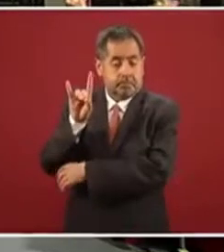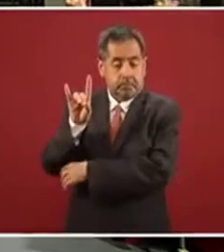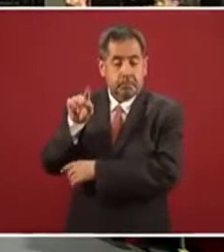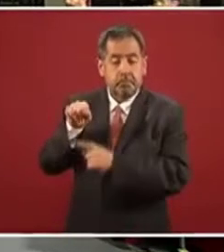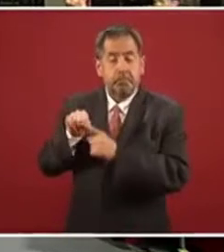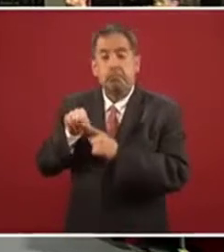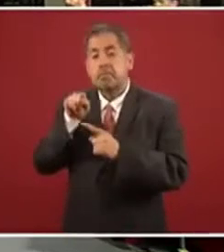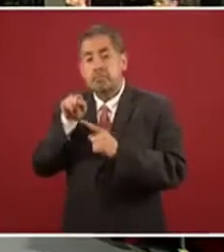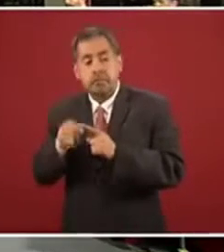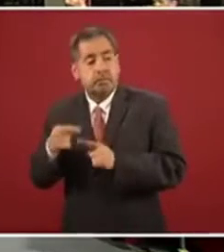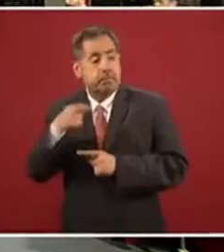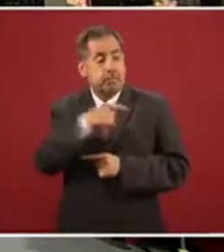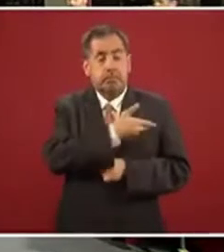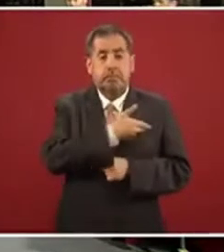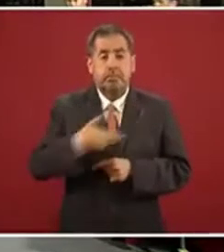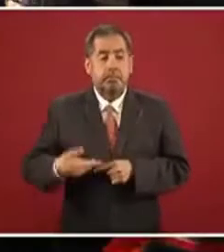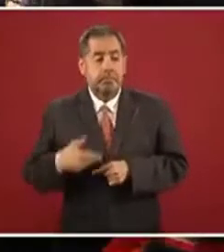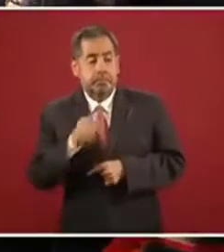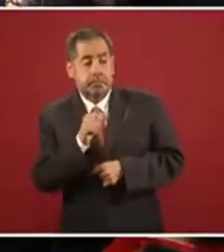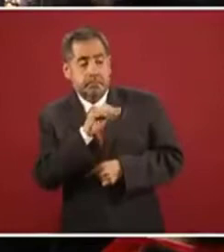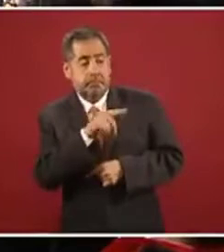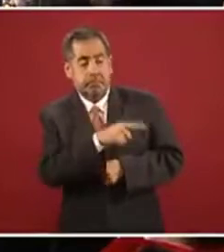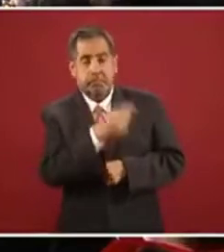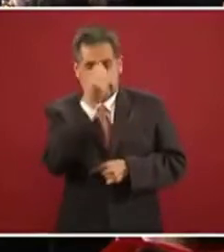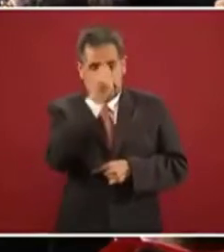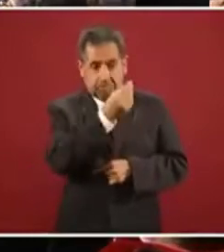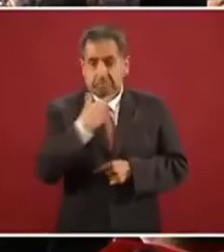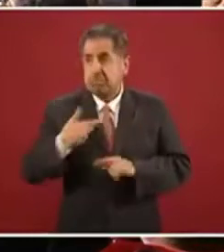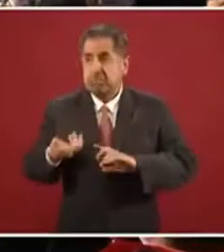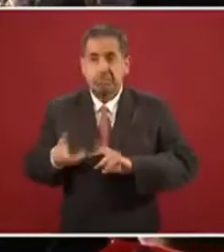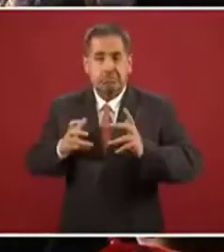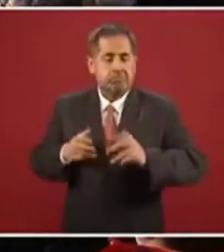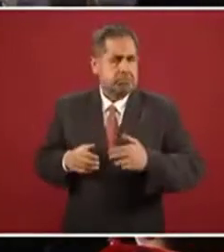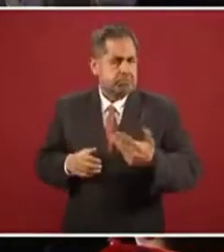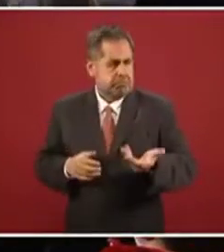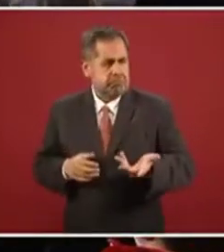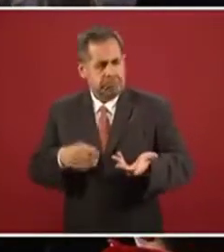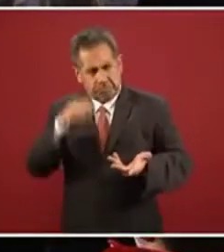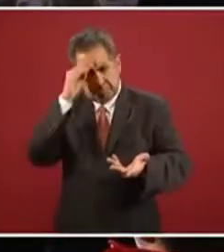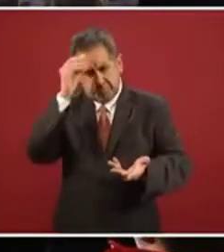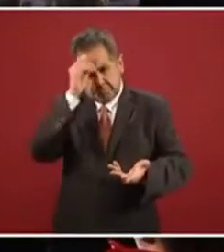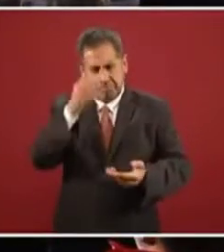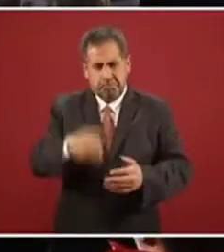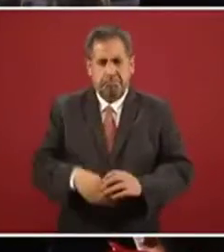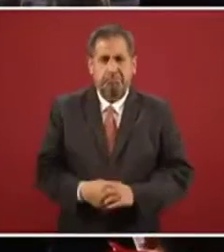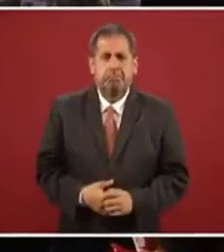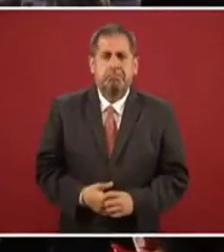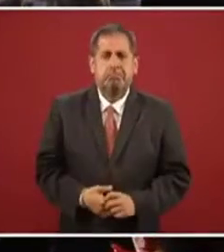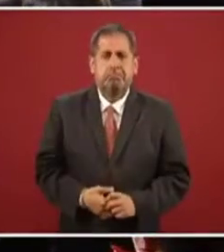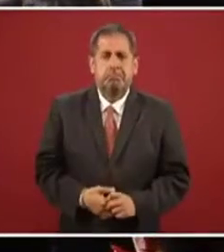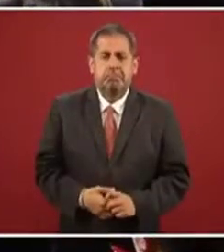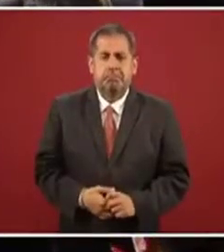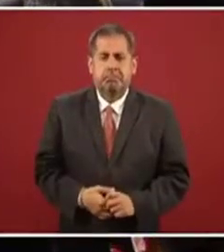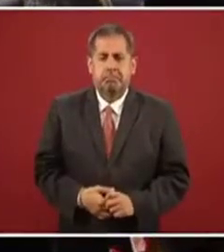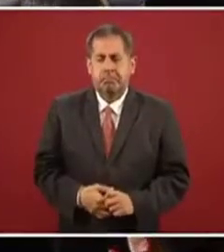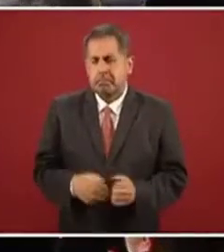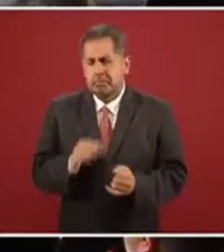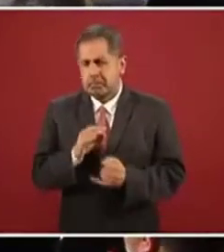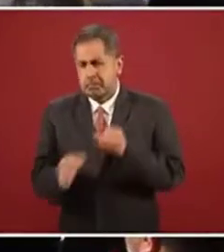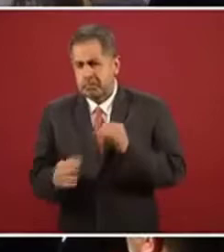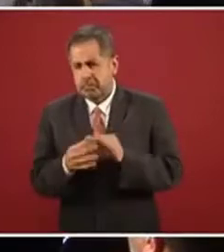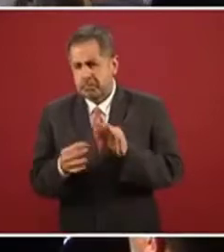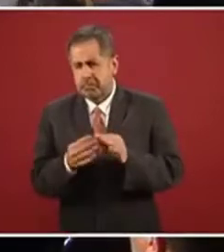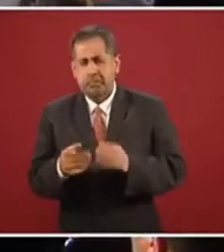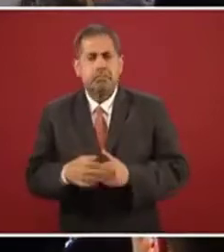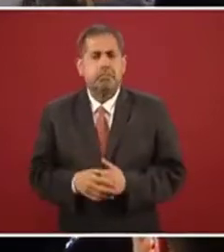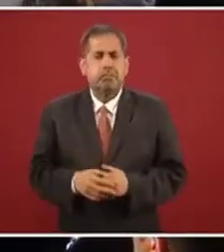presidente López Obrador se busca desestabilizar a Bolivia. ¿Tendrían algún comentario al respecto? ¿Me repites la última parte?